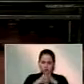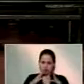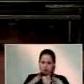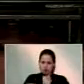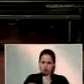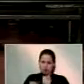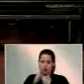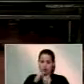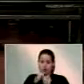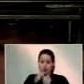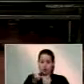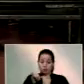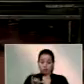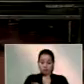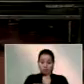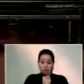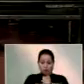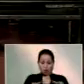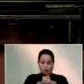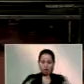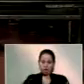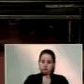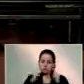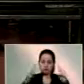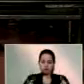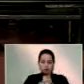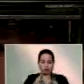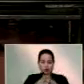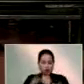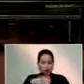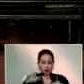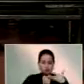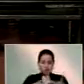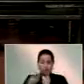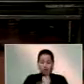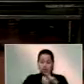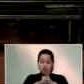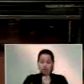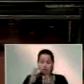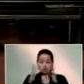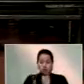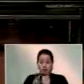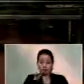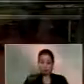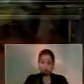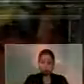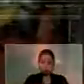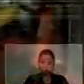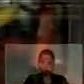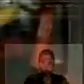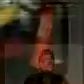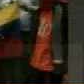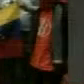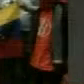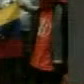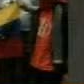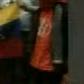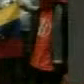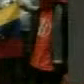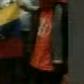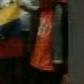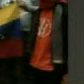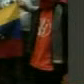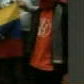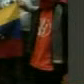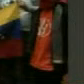de esta reunión, de estos encuentros y de estas actividades que realizan los estudiantes venezolanos en suelo norteamericano.